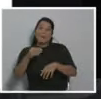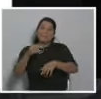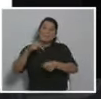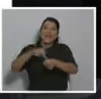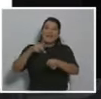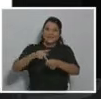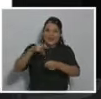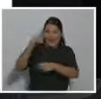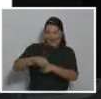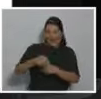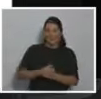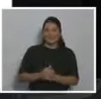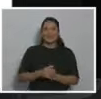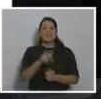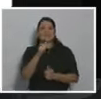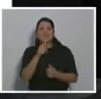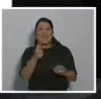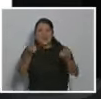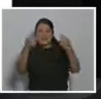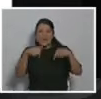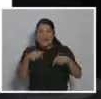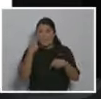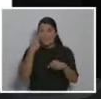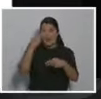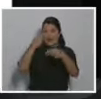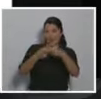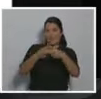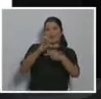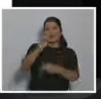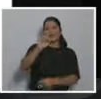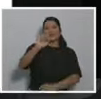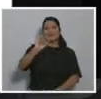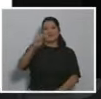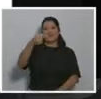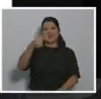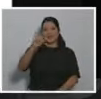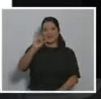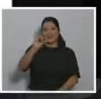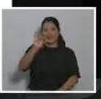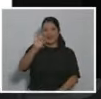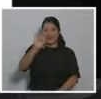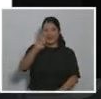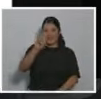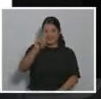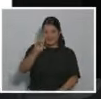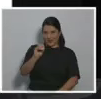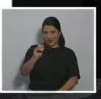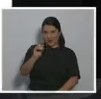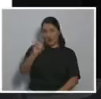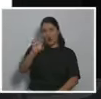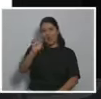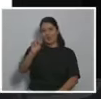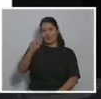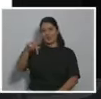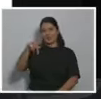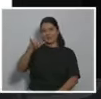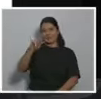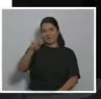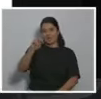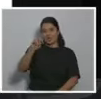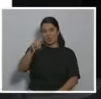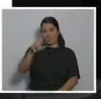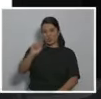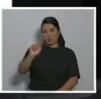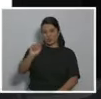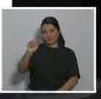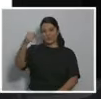en Dadomanía. ¿Quién será? Ahí está Sigifredo Espinosa Guzmán. Don Sigifredo Espinosa